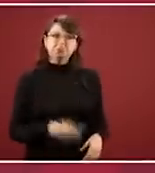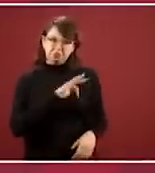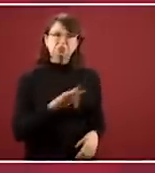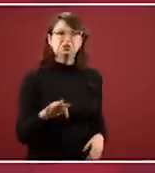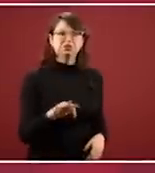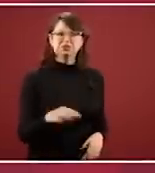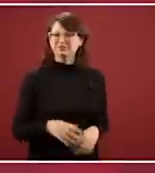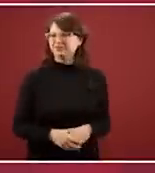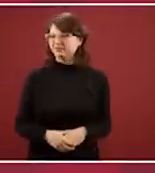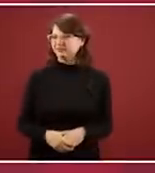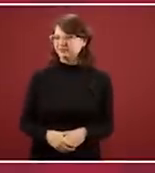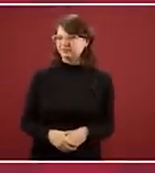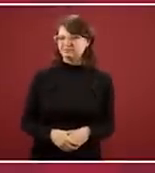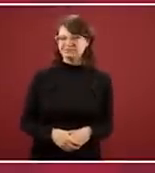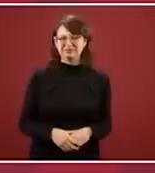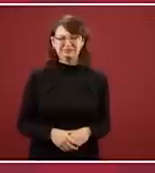No es